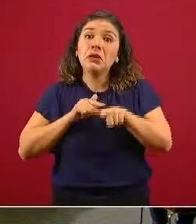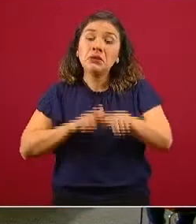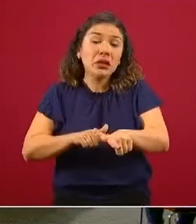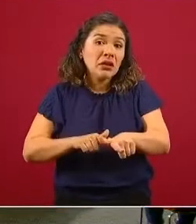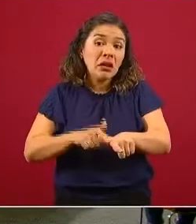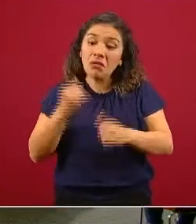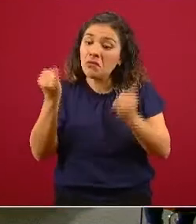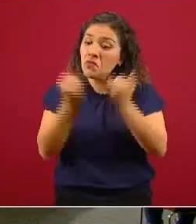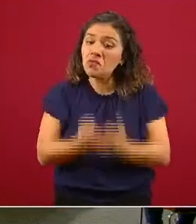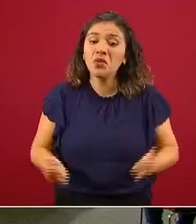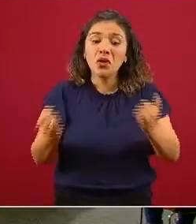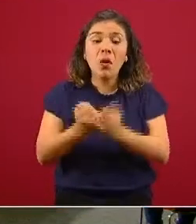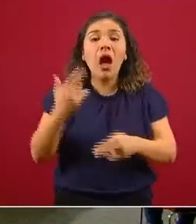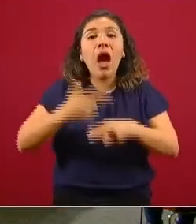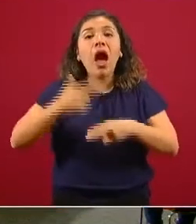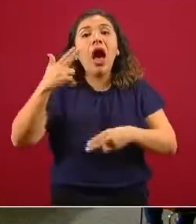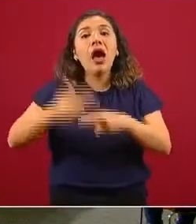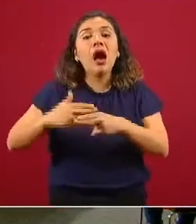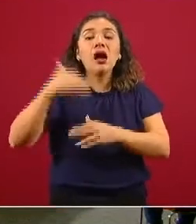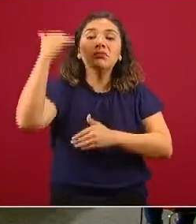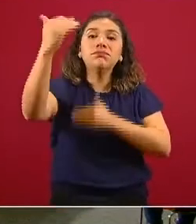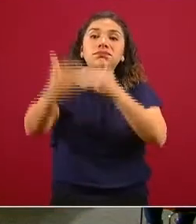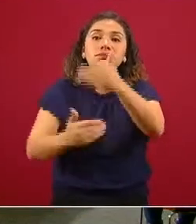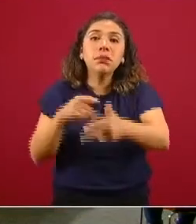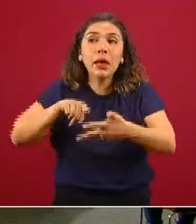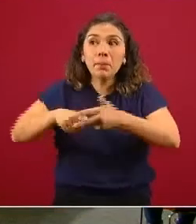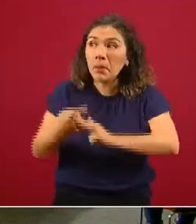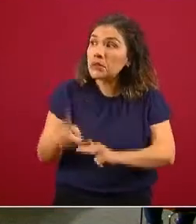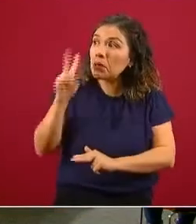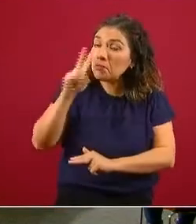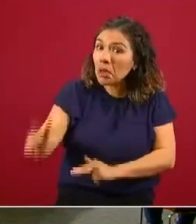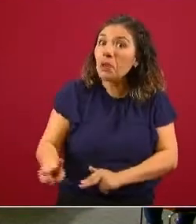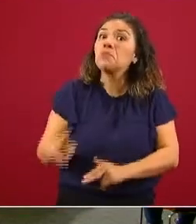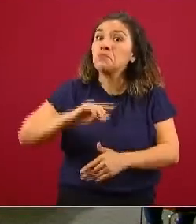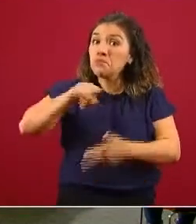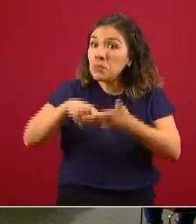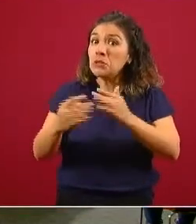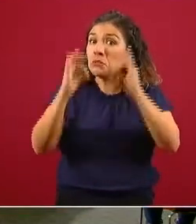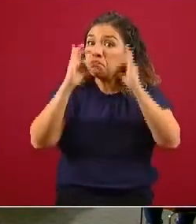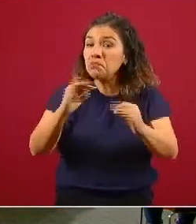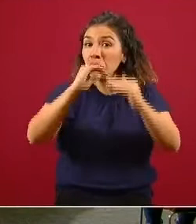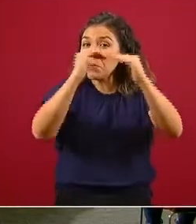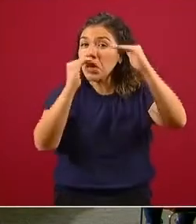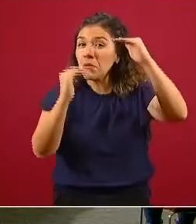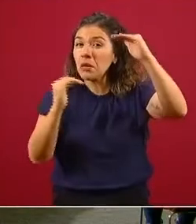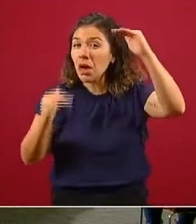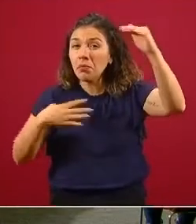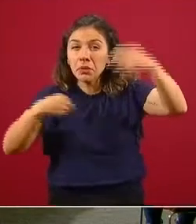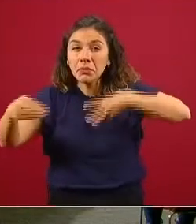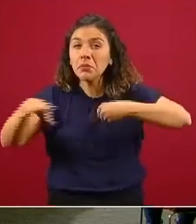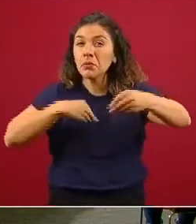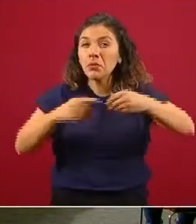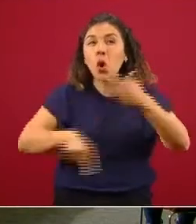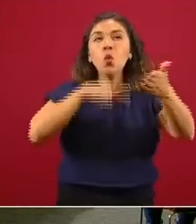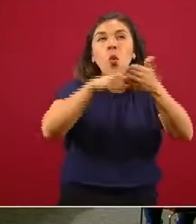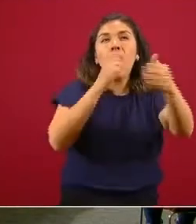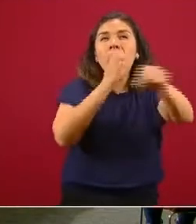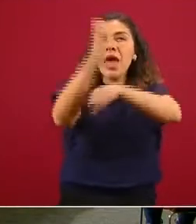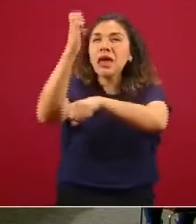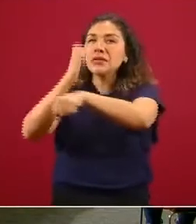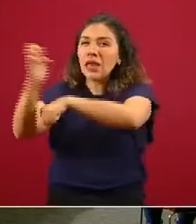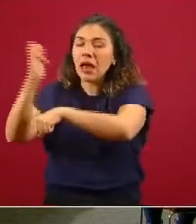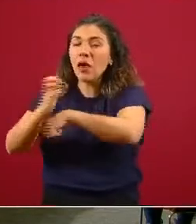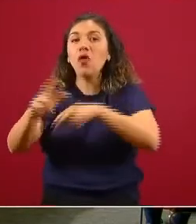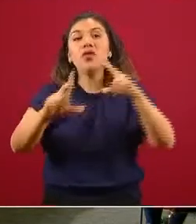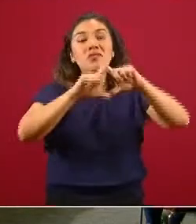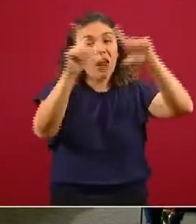seguiremos hasta que posteriormente tengamos un descenso muy sustantivo de las curvas epidémicas locales, de la curva epidémica